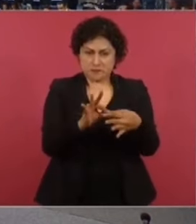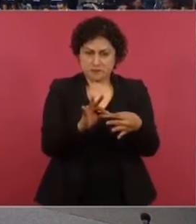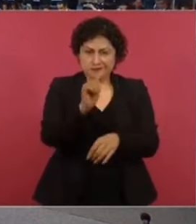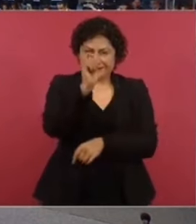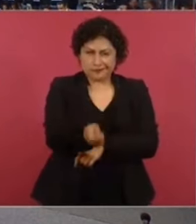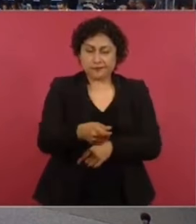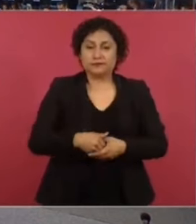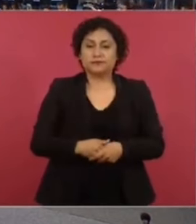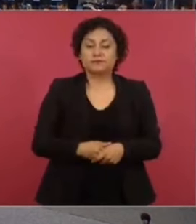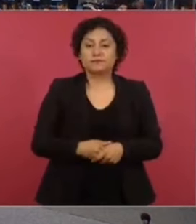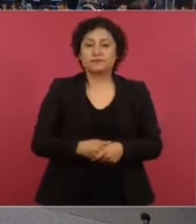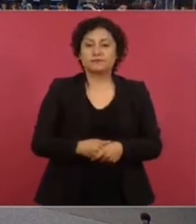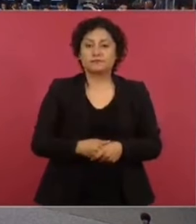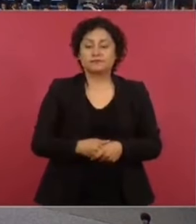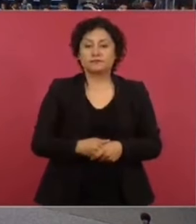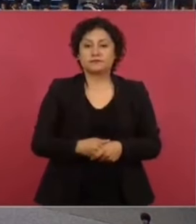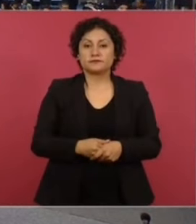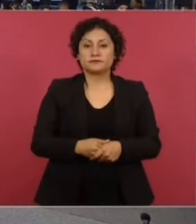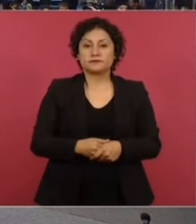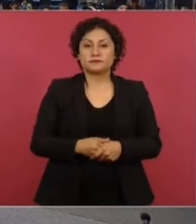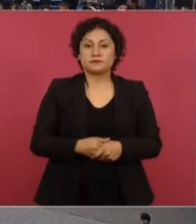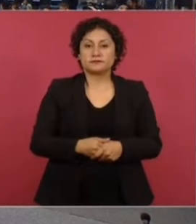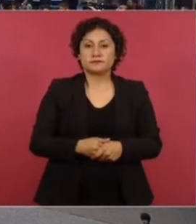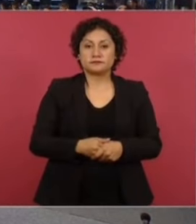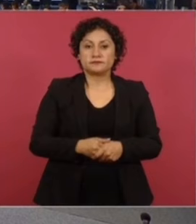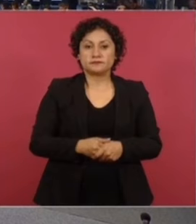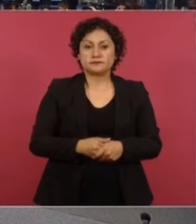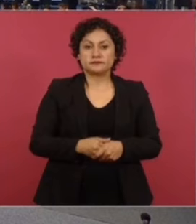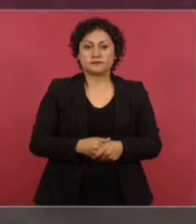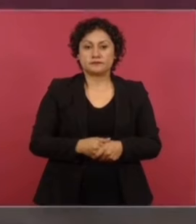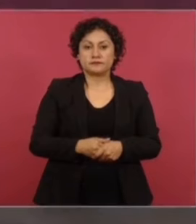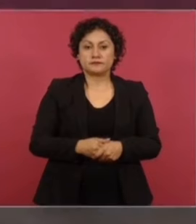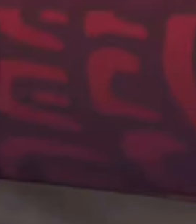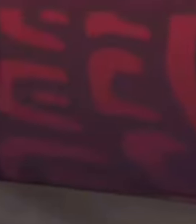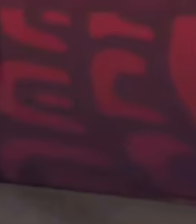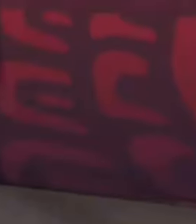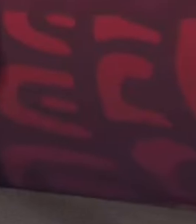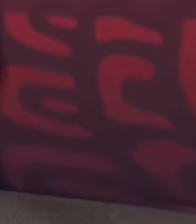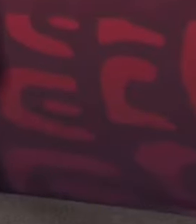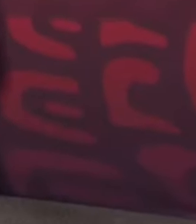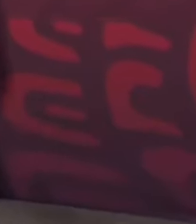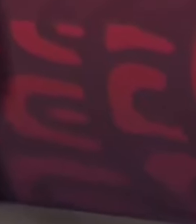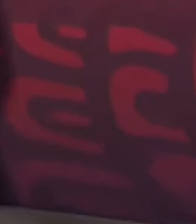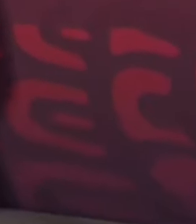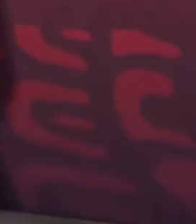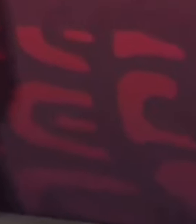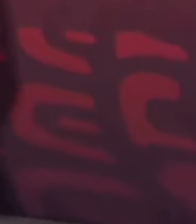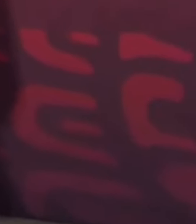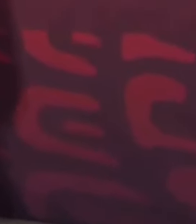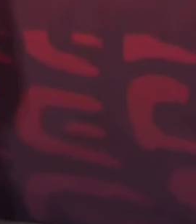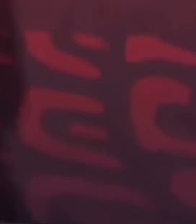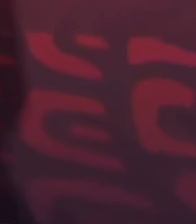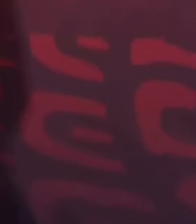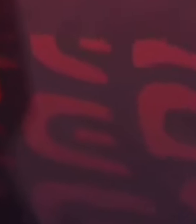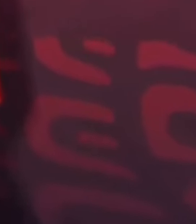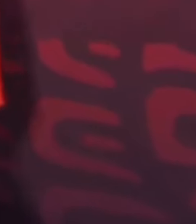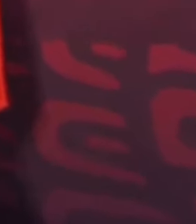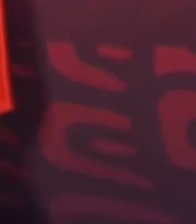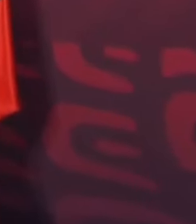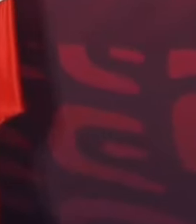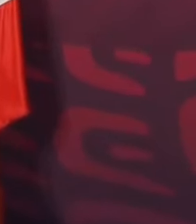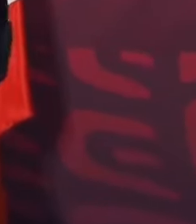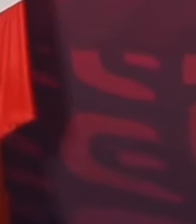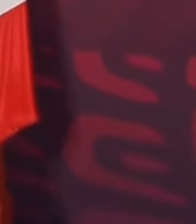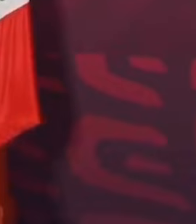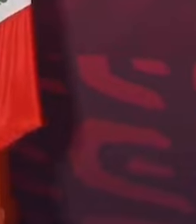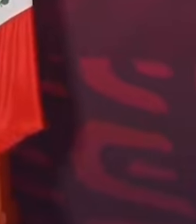no solo es Rocío, hay dirigentes, hombres y mujeres en Veracruz, del movimiento nuestro,